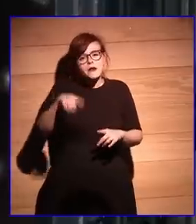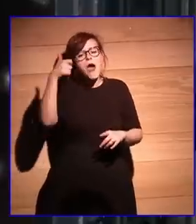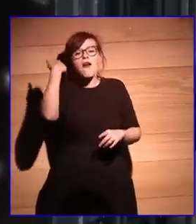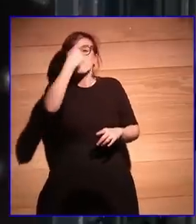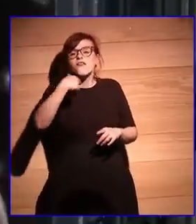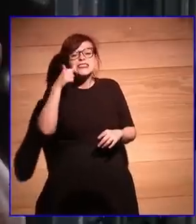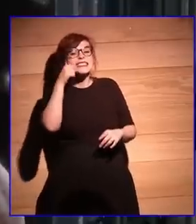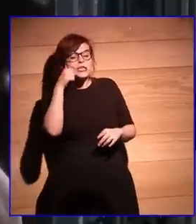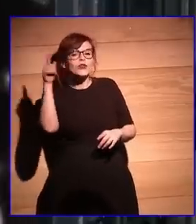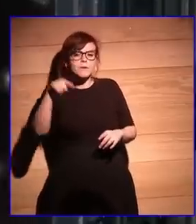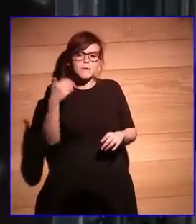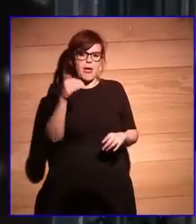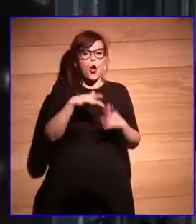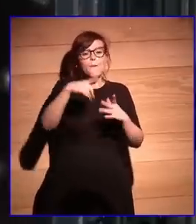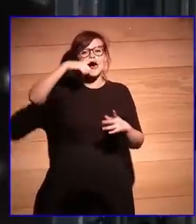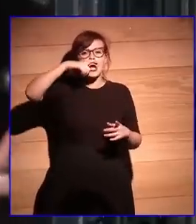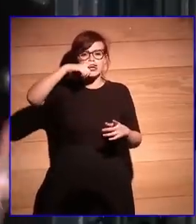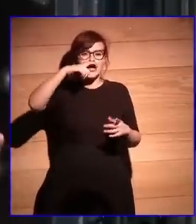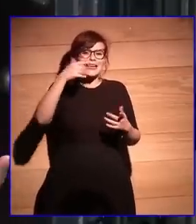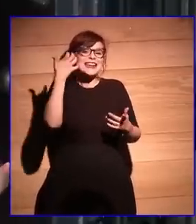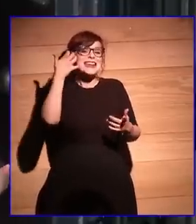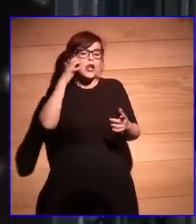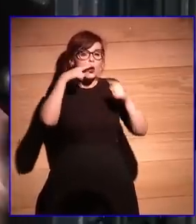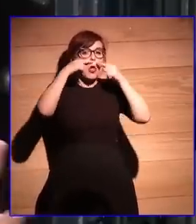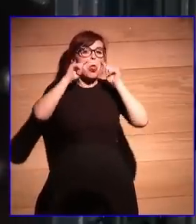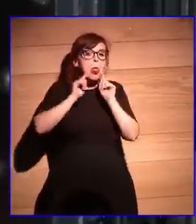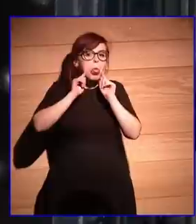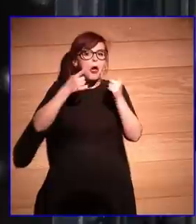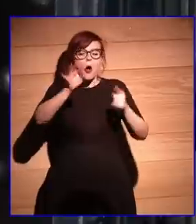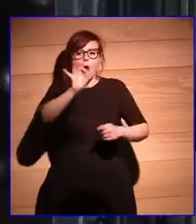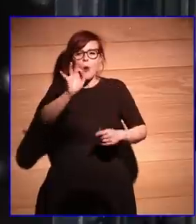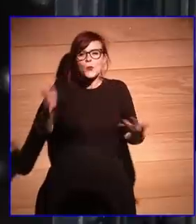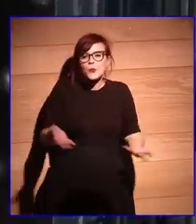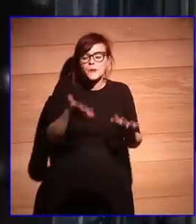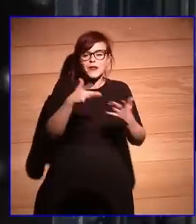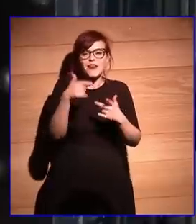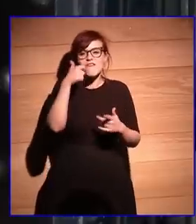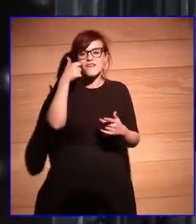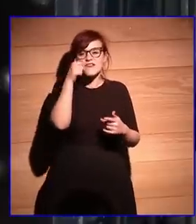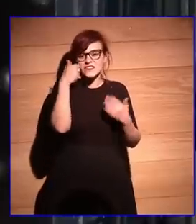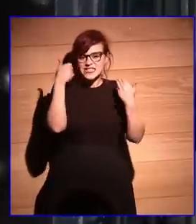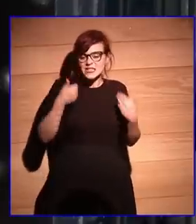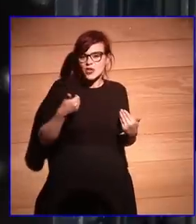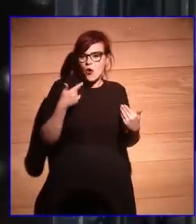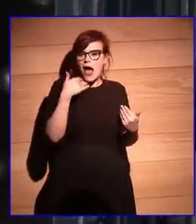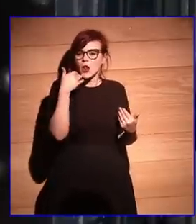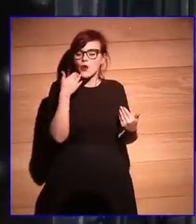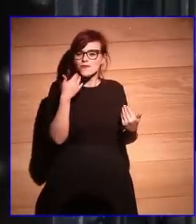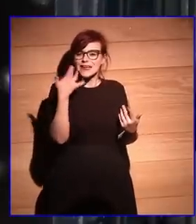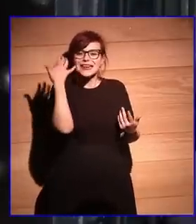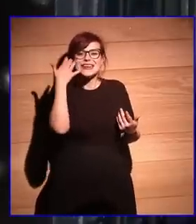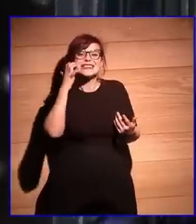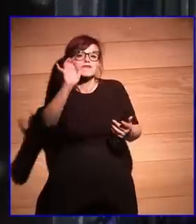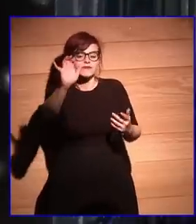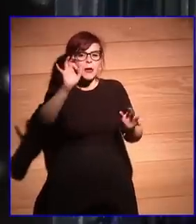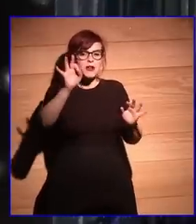de las que habría que hablar. Tiene que tener un bigote ralo. Bueno, si tiene que tener caído para abajo. Un aspecto físico con un cierto toque desagradable